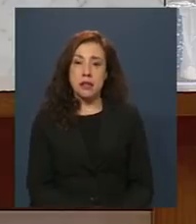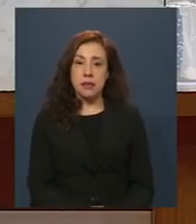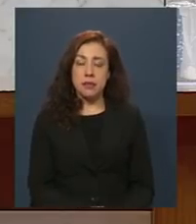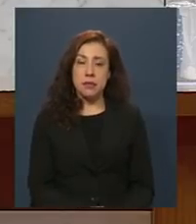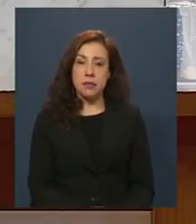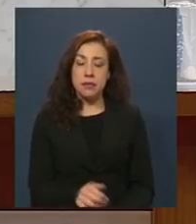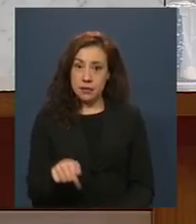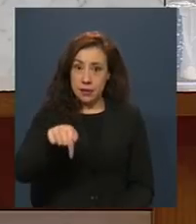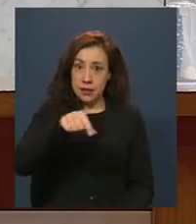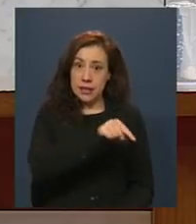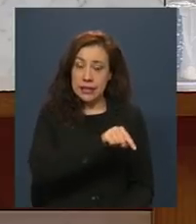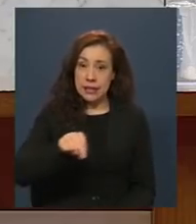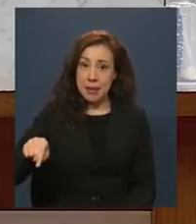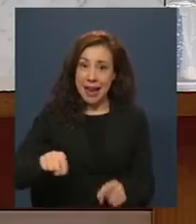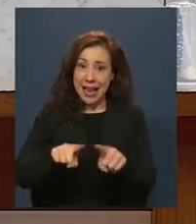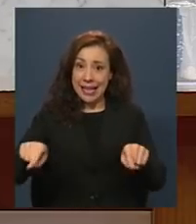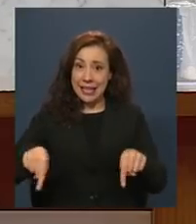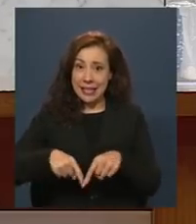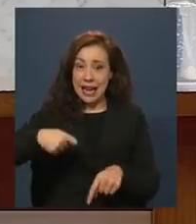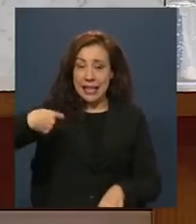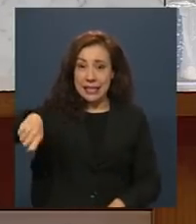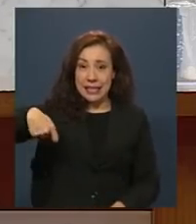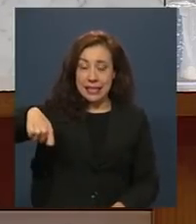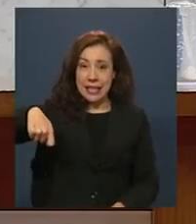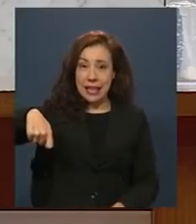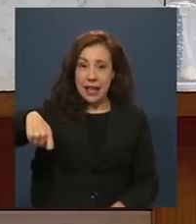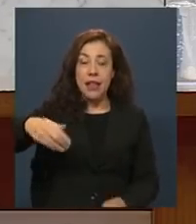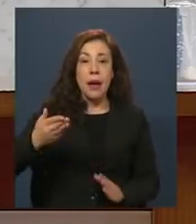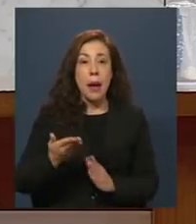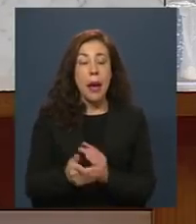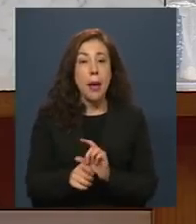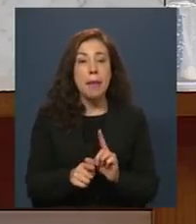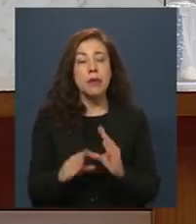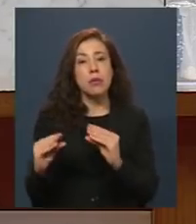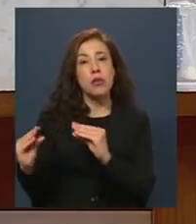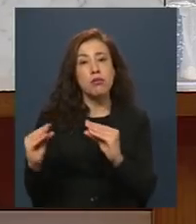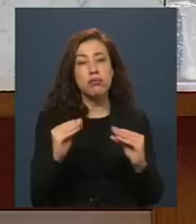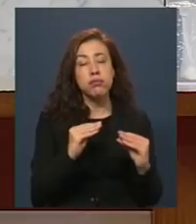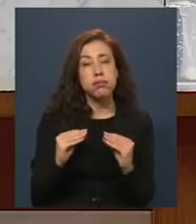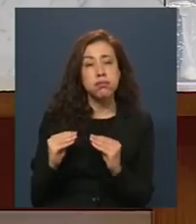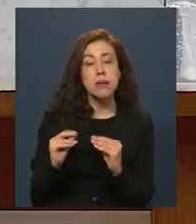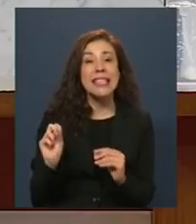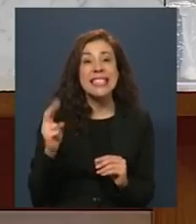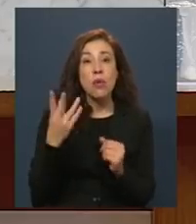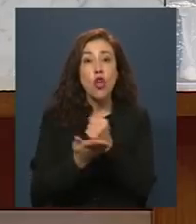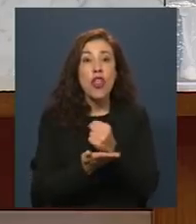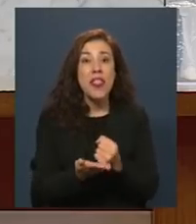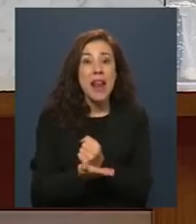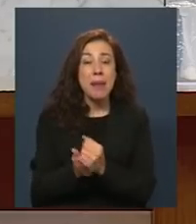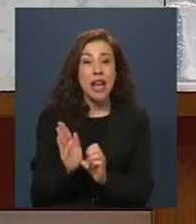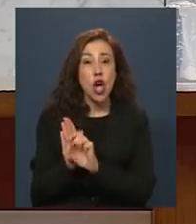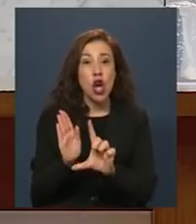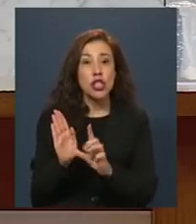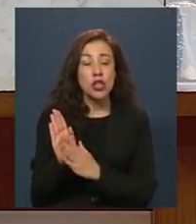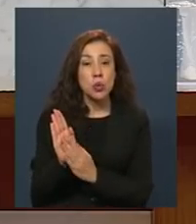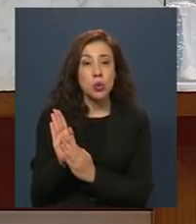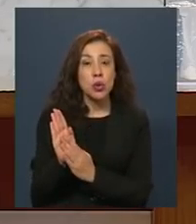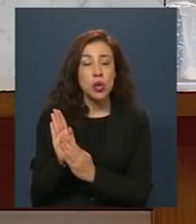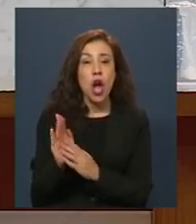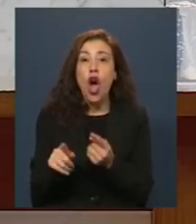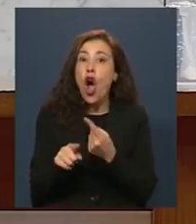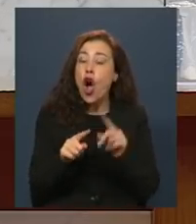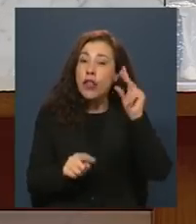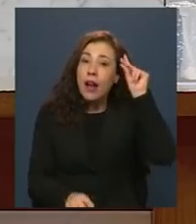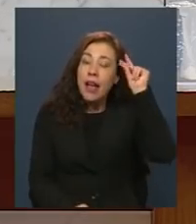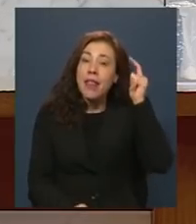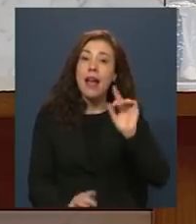Esta semana, en la sala del Senado, hemos iniciado la discusión en segundo trámite constitucional de otra